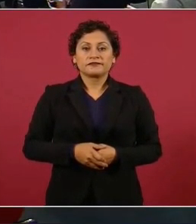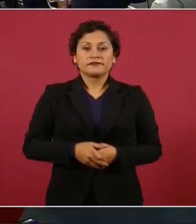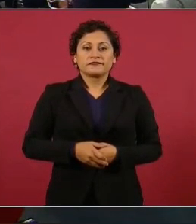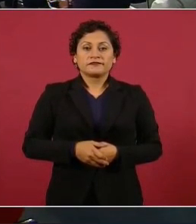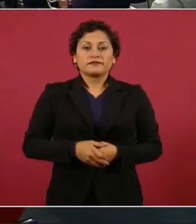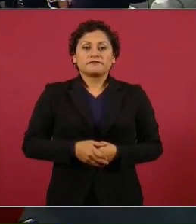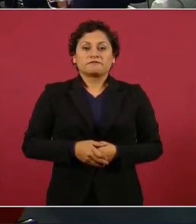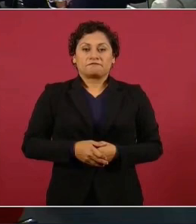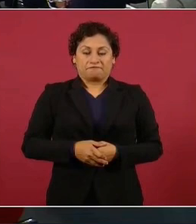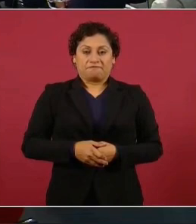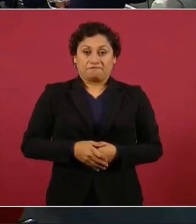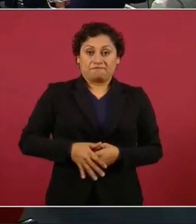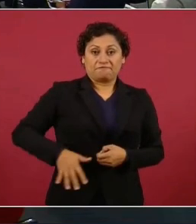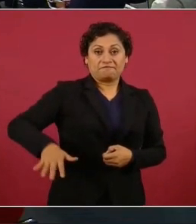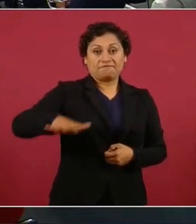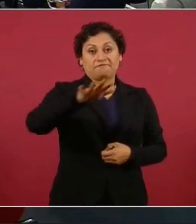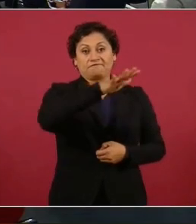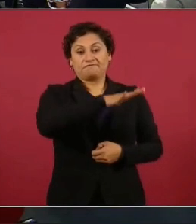desigualdad